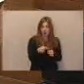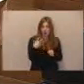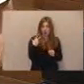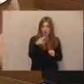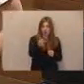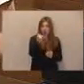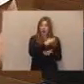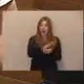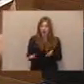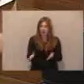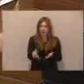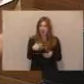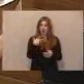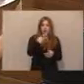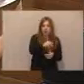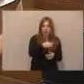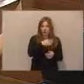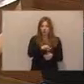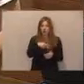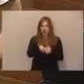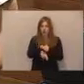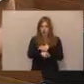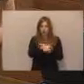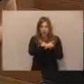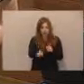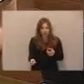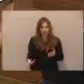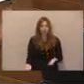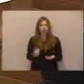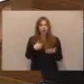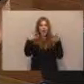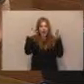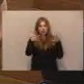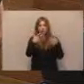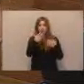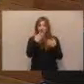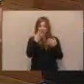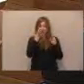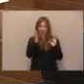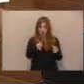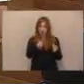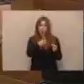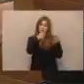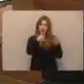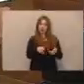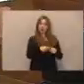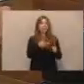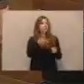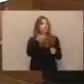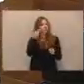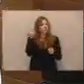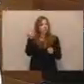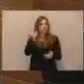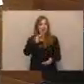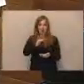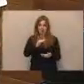garantías, nieguen la posibilidad de recurso. Yo recomiendo, si realmente fae gala de capacidad